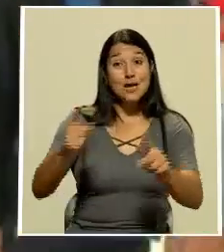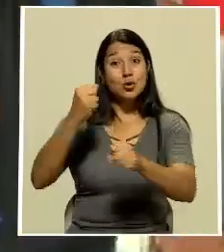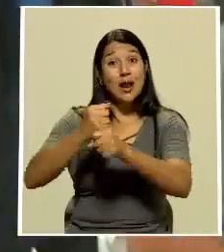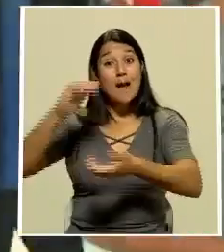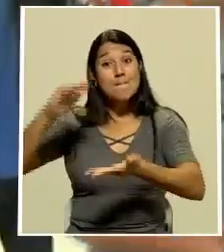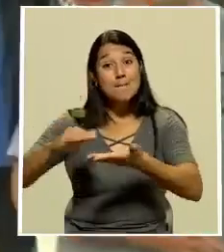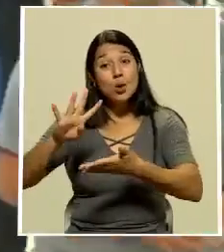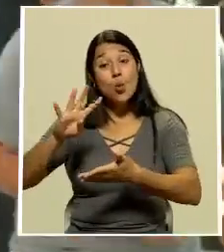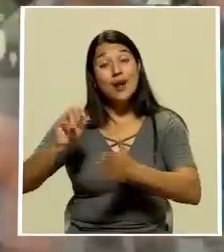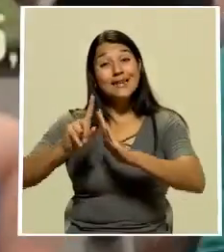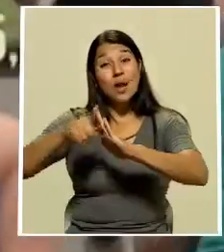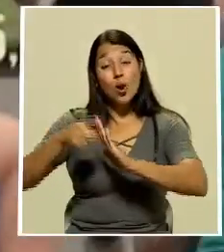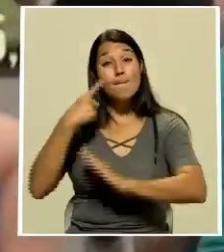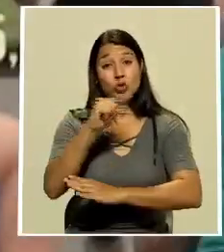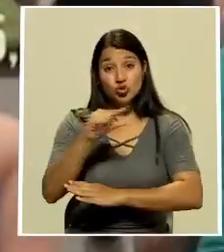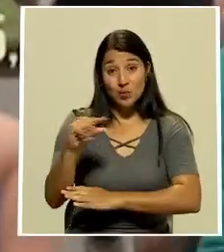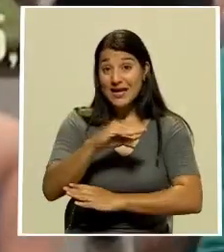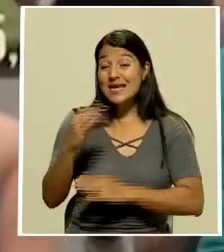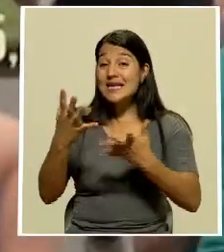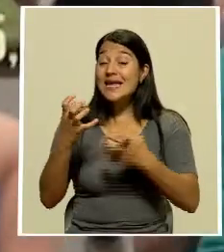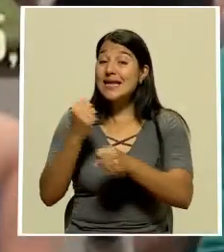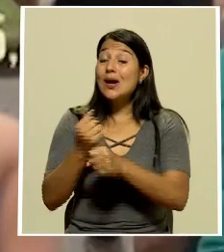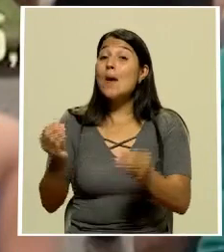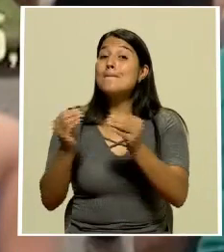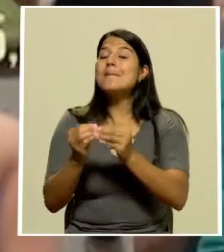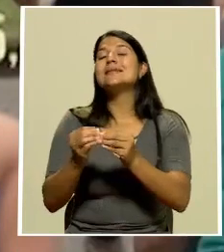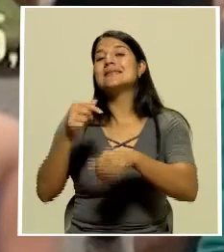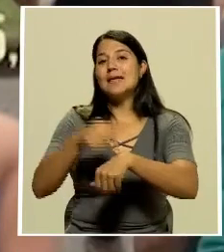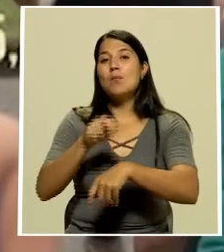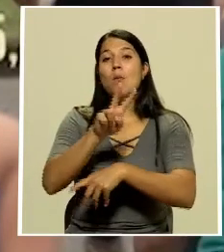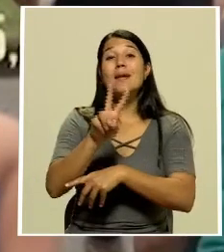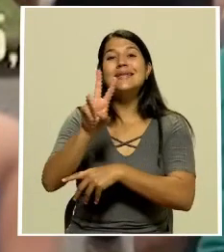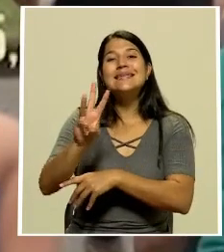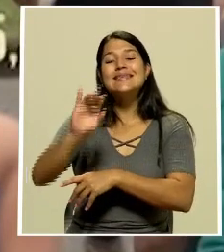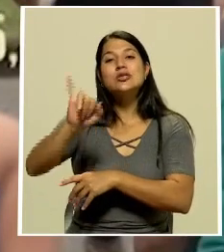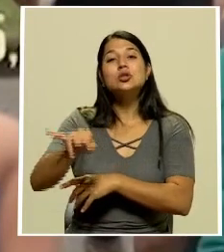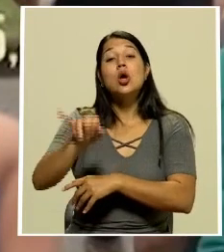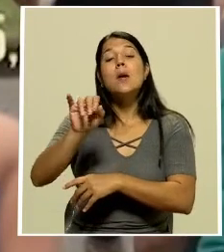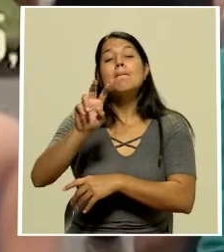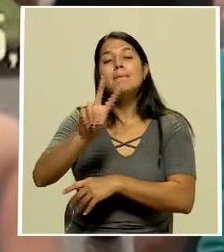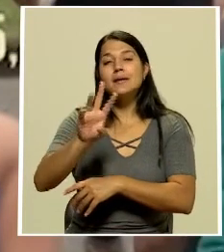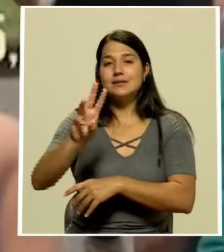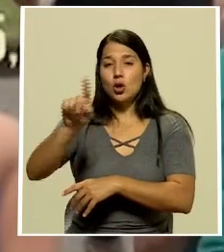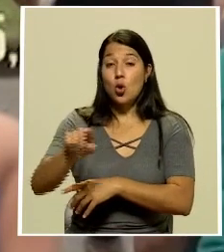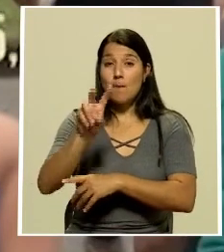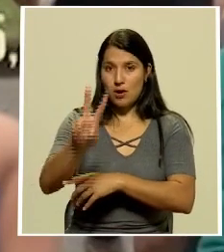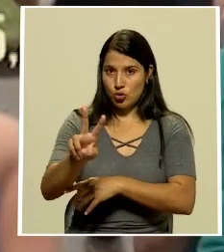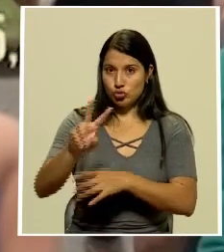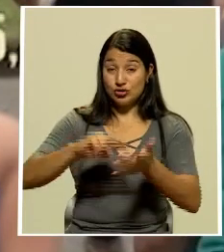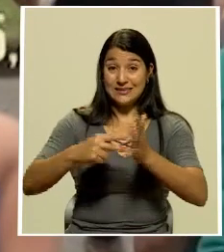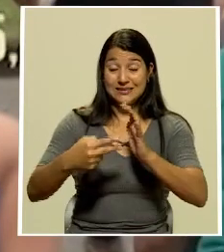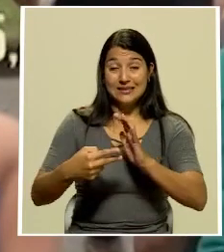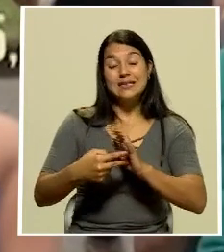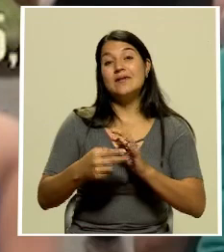semana y desean trabajar más tiempo se estimó en 26,2%, aumentando de forma interanual en 15,6 puntos